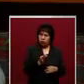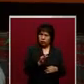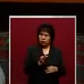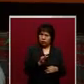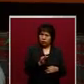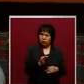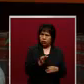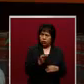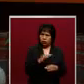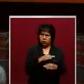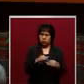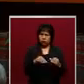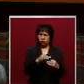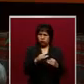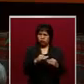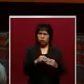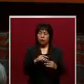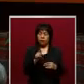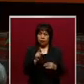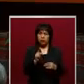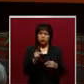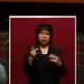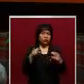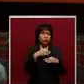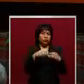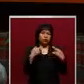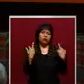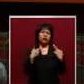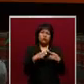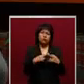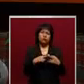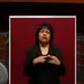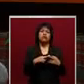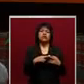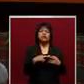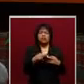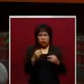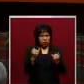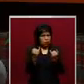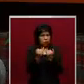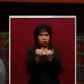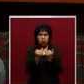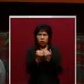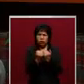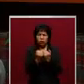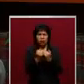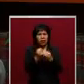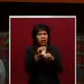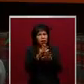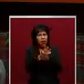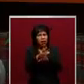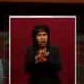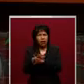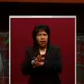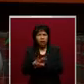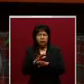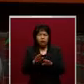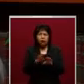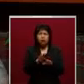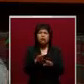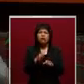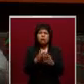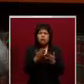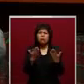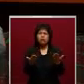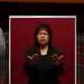adaptable. Pero también los docentes tenemos que tener la capacidad de adaptarnos. Pero adaptarnos a justo es